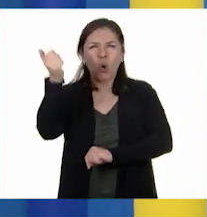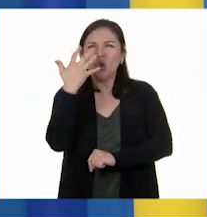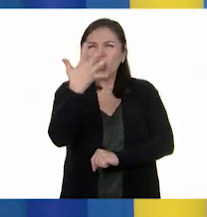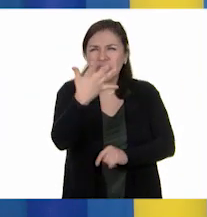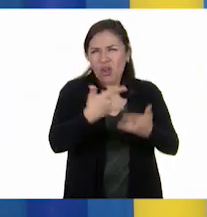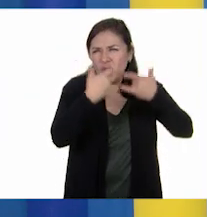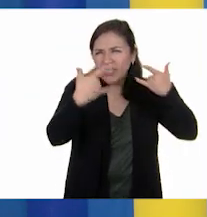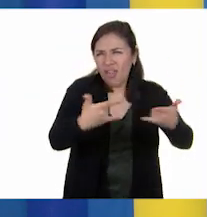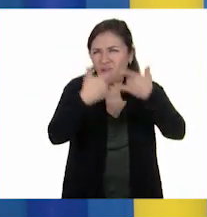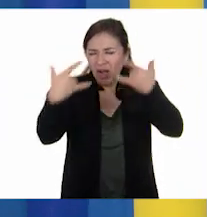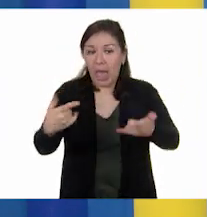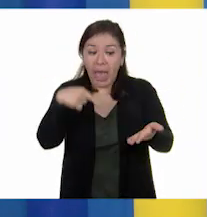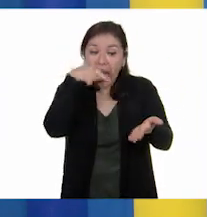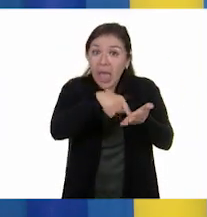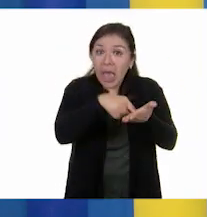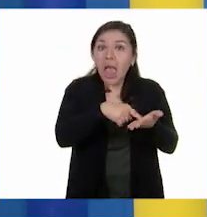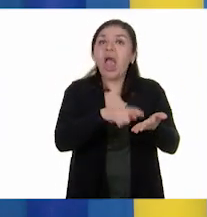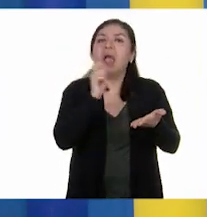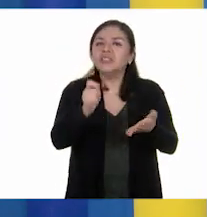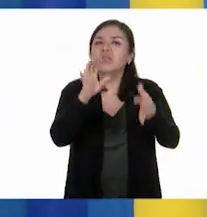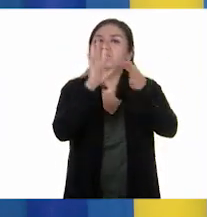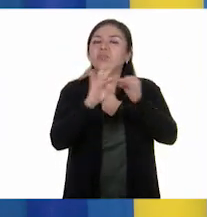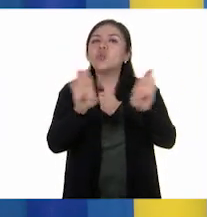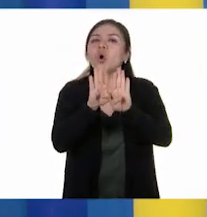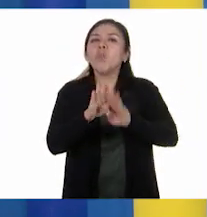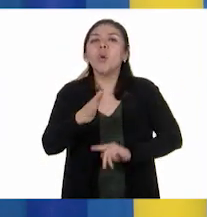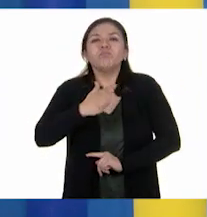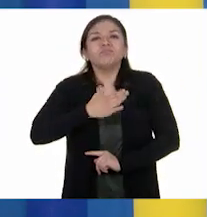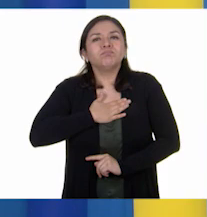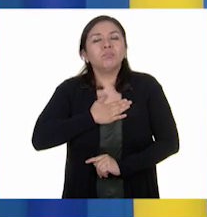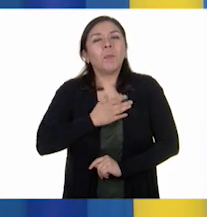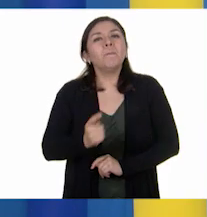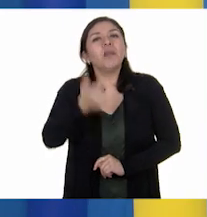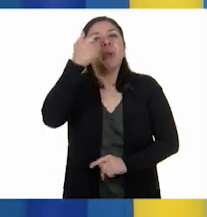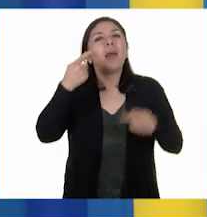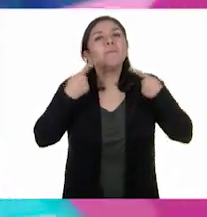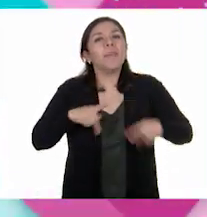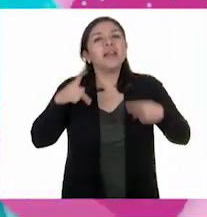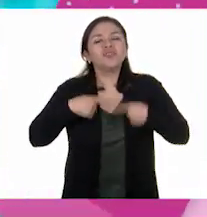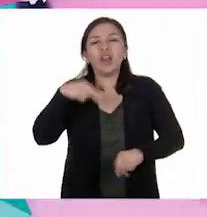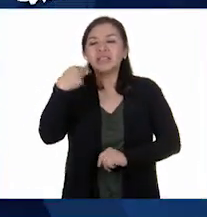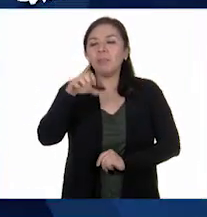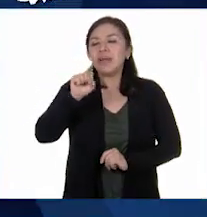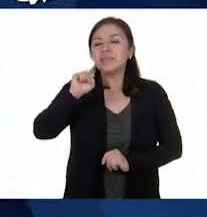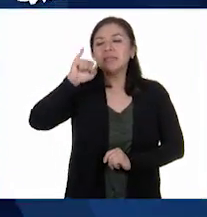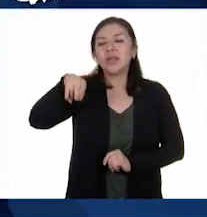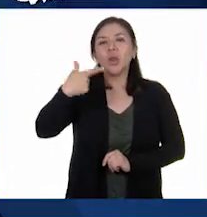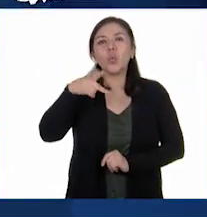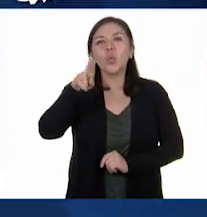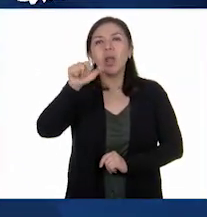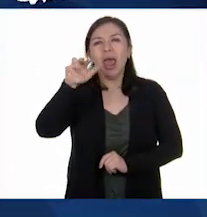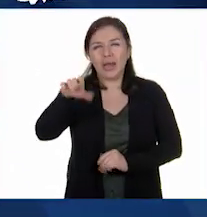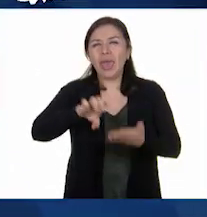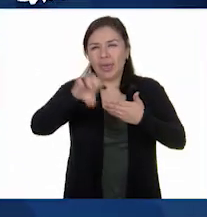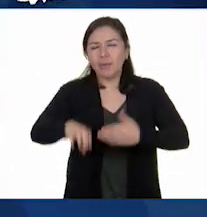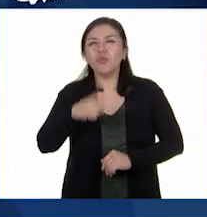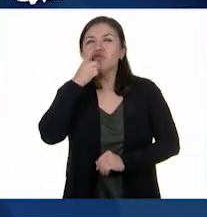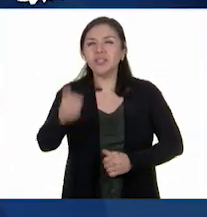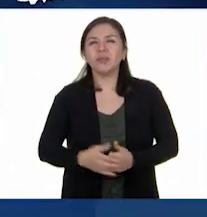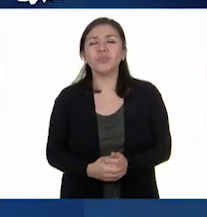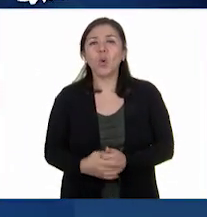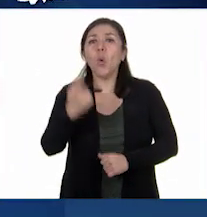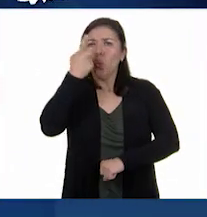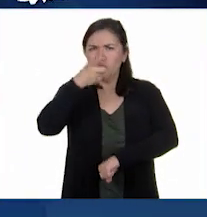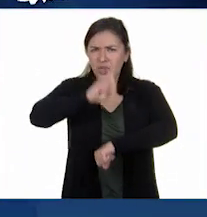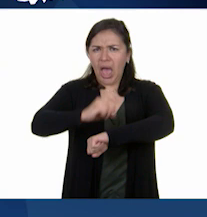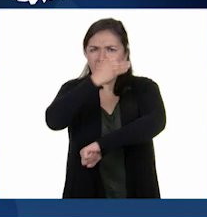anteriores, en este el narrador habla en primera persona del singular. Por ejemplo, dice, una tarde habló